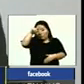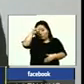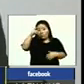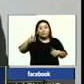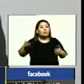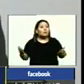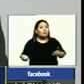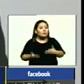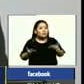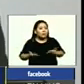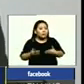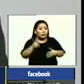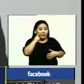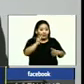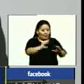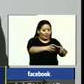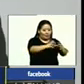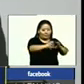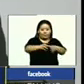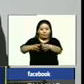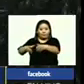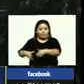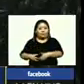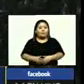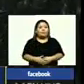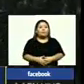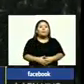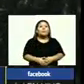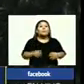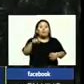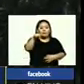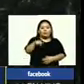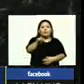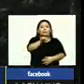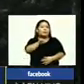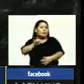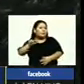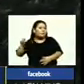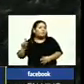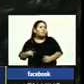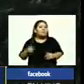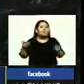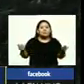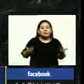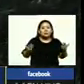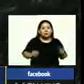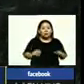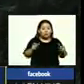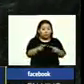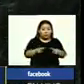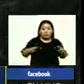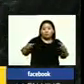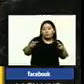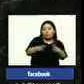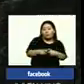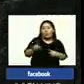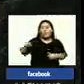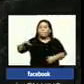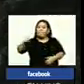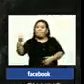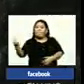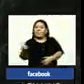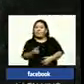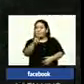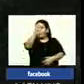a través de las redes de los centros de salud. A lo largo de esta semana también se realizarán congresos componentes internacionales